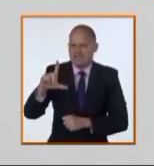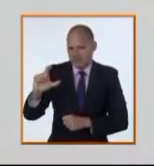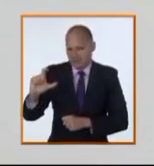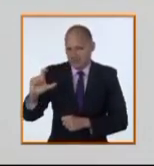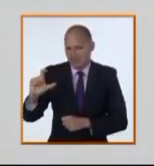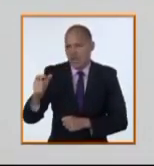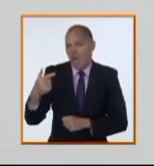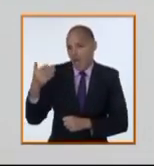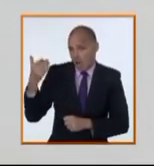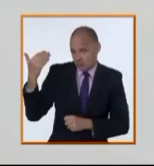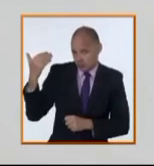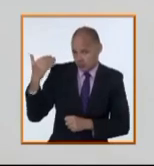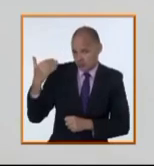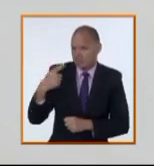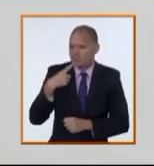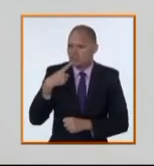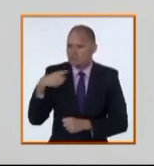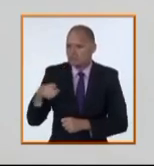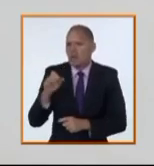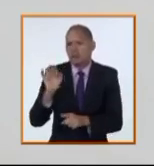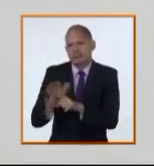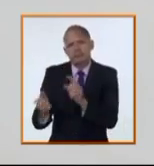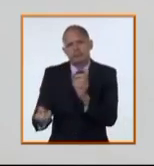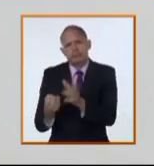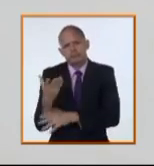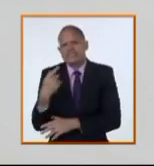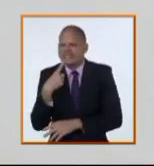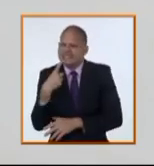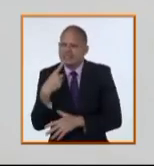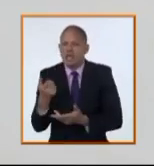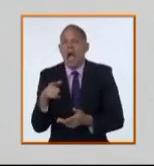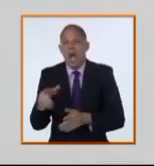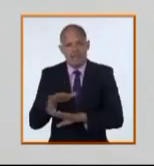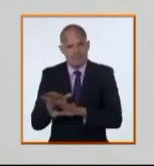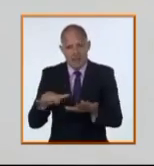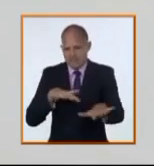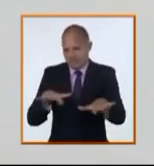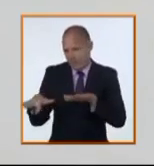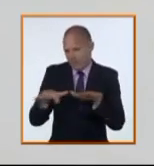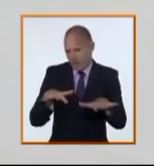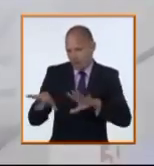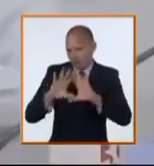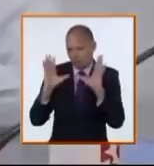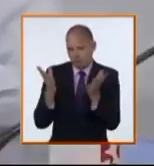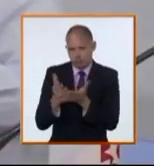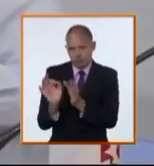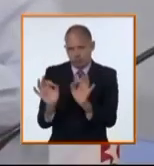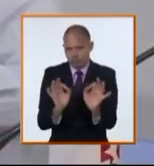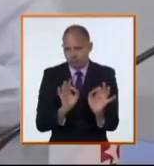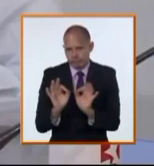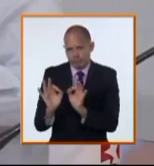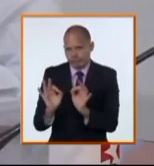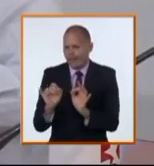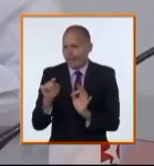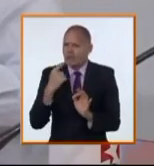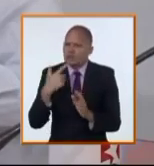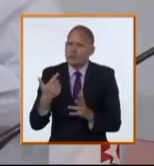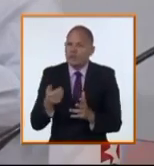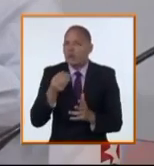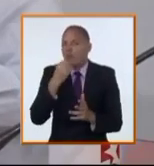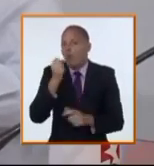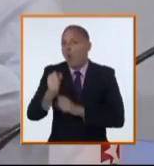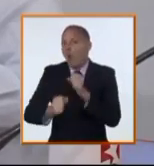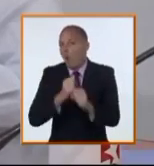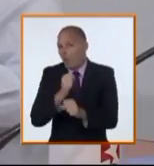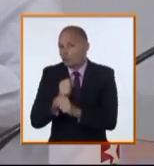de venta en mlc desde que se concibió en un inicio se crearon todas las condiciones para que funcionaran exclusivamente o empleando